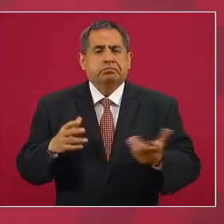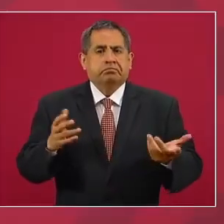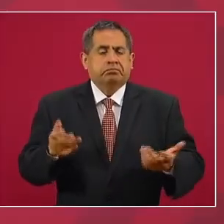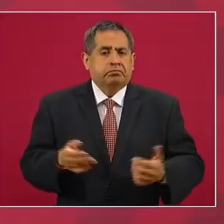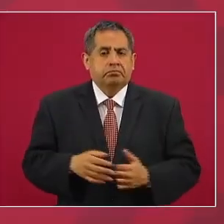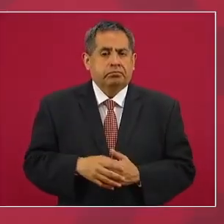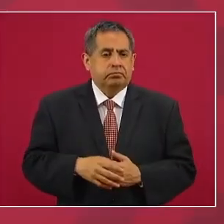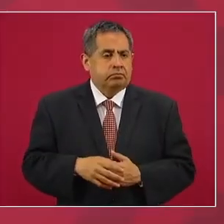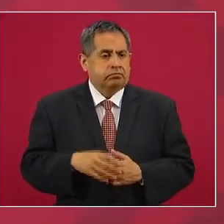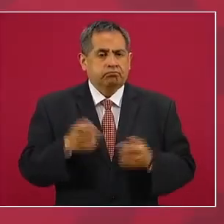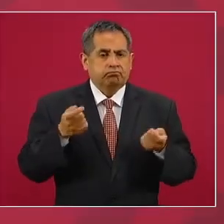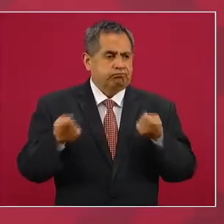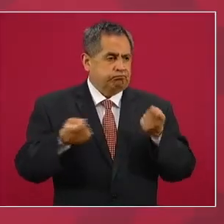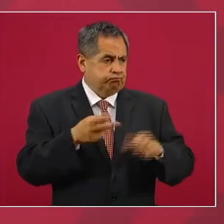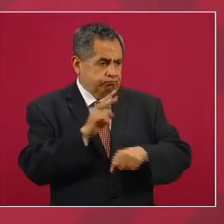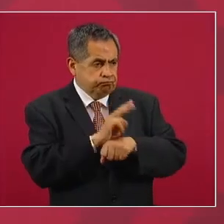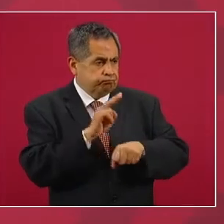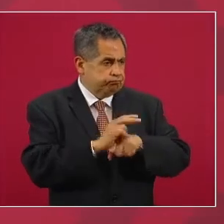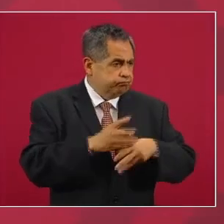ningún control,